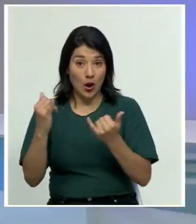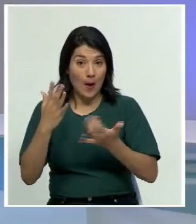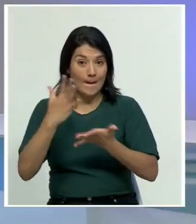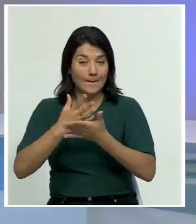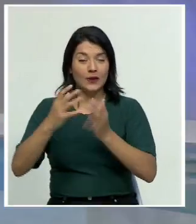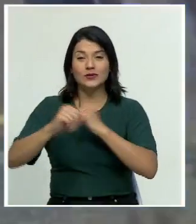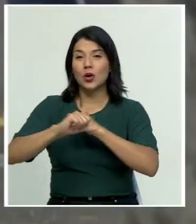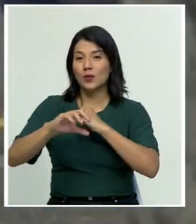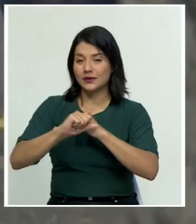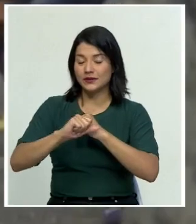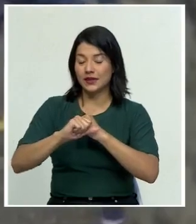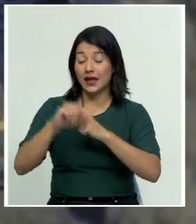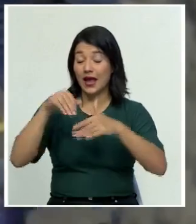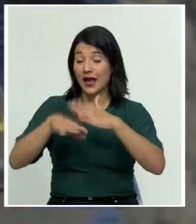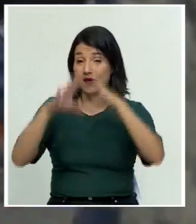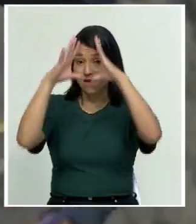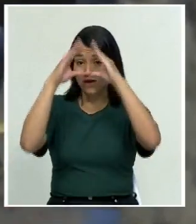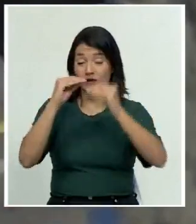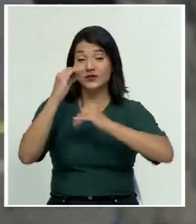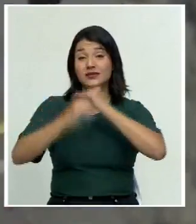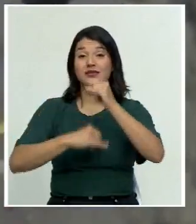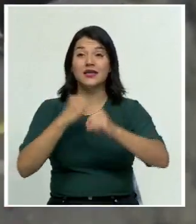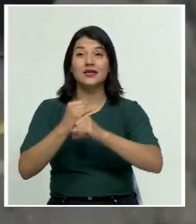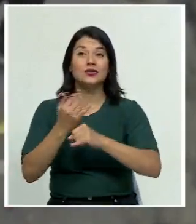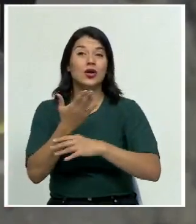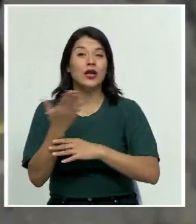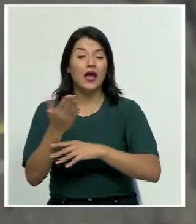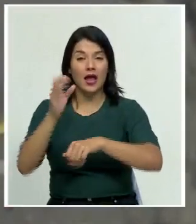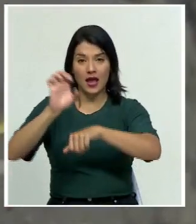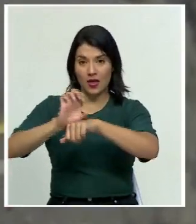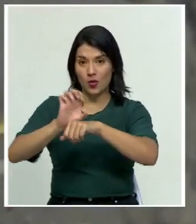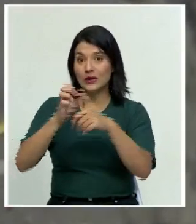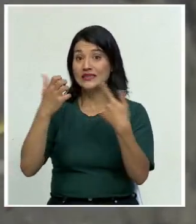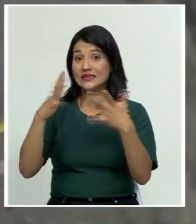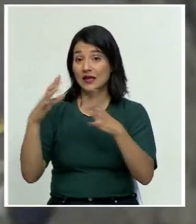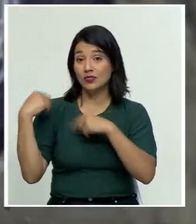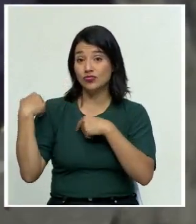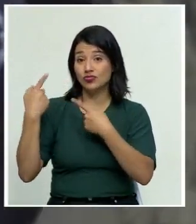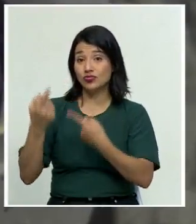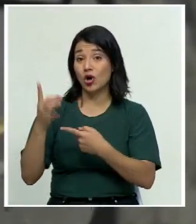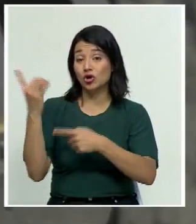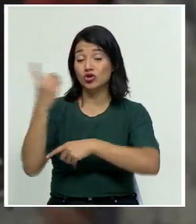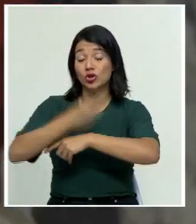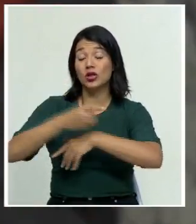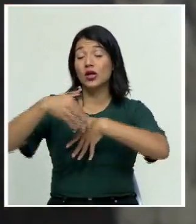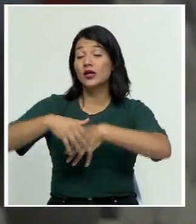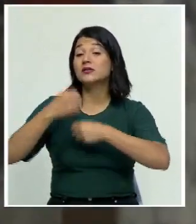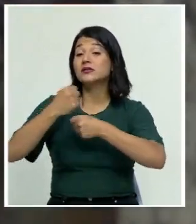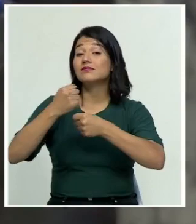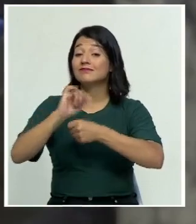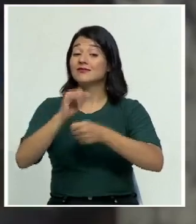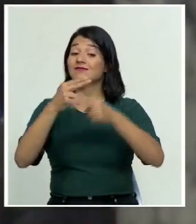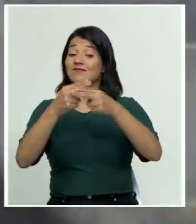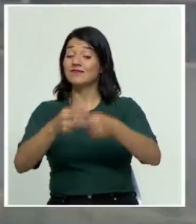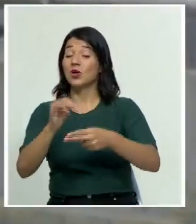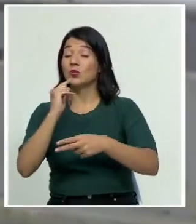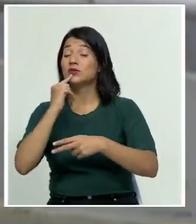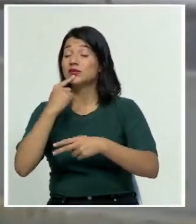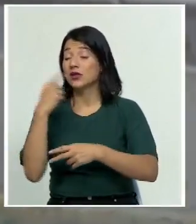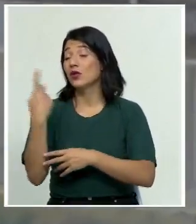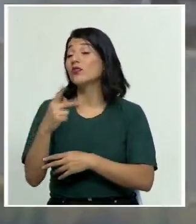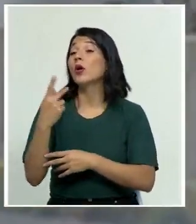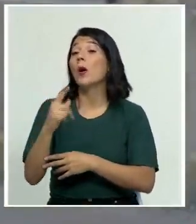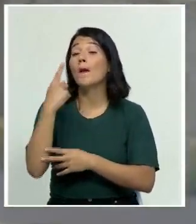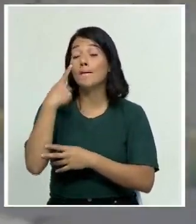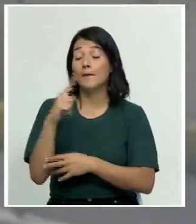pausa comercial. En las informaciones internacionales, Ecuador cumple 8 días de protestas y las califican como un serio riesgo